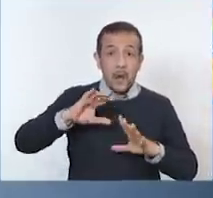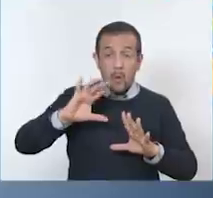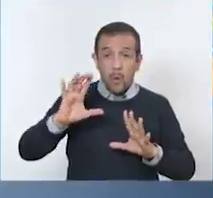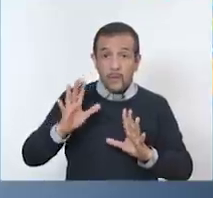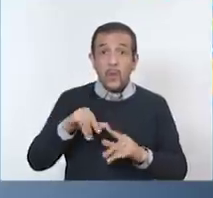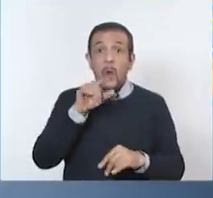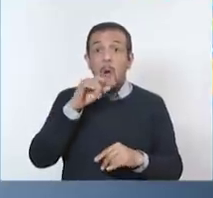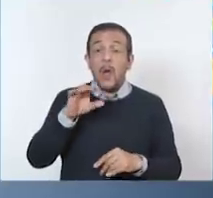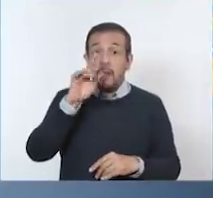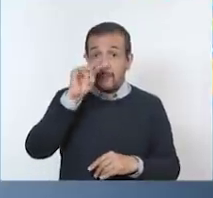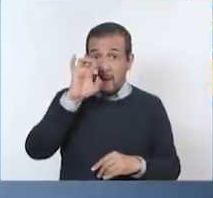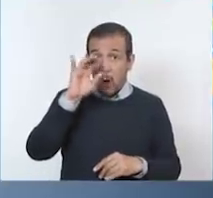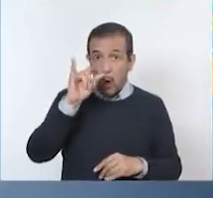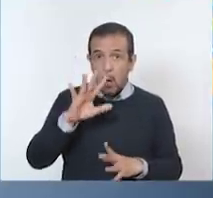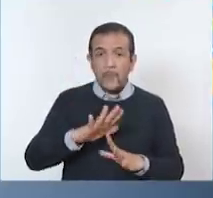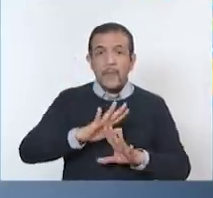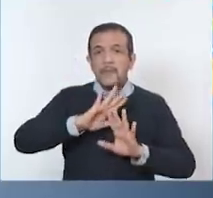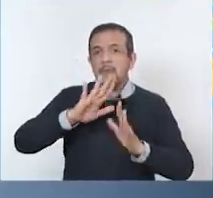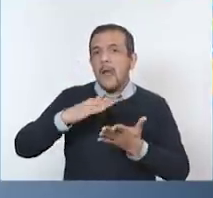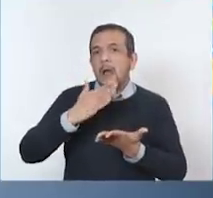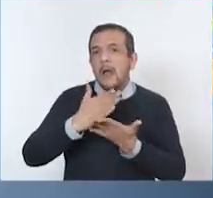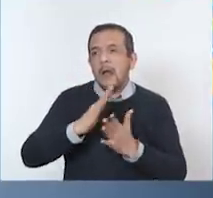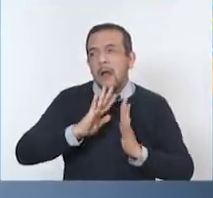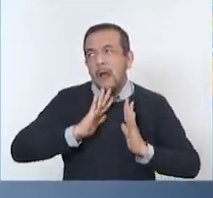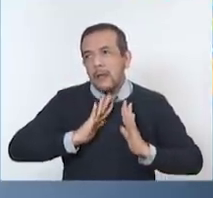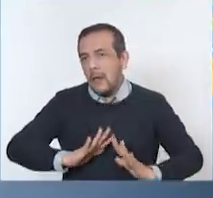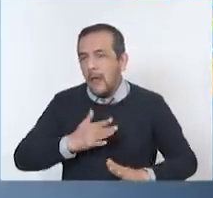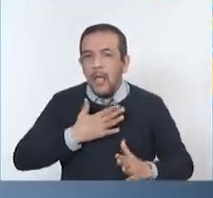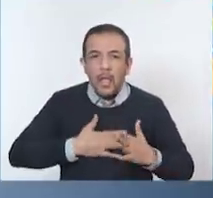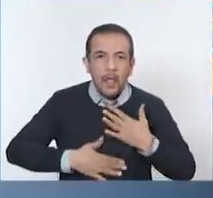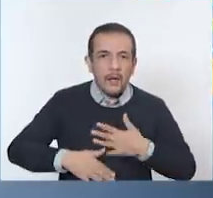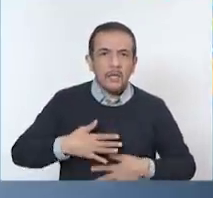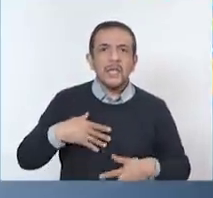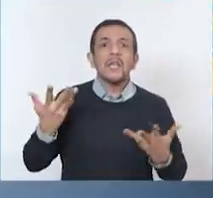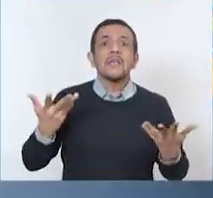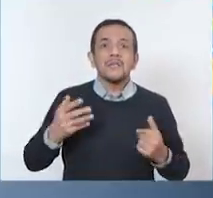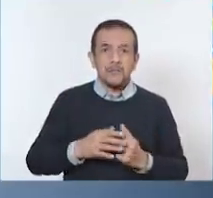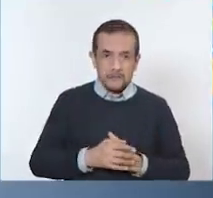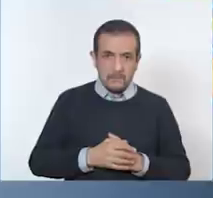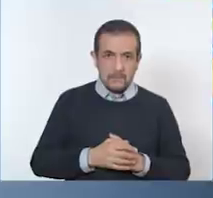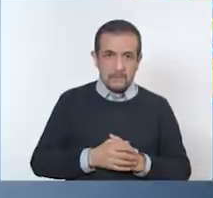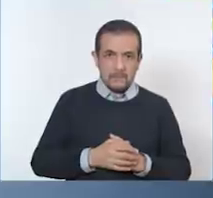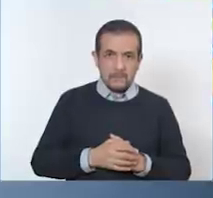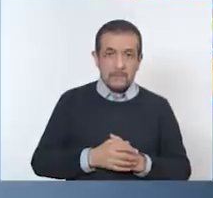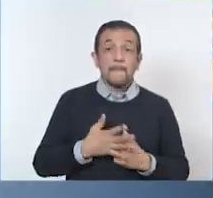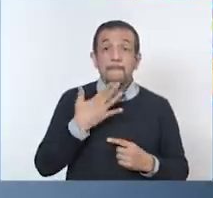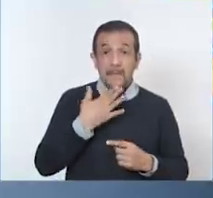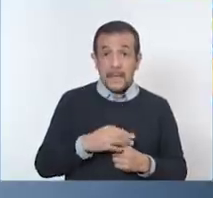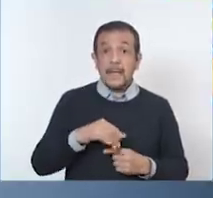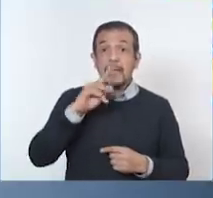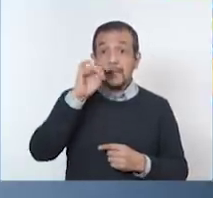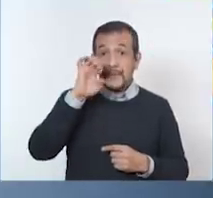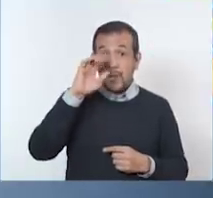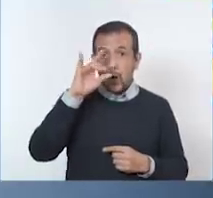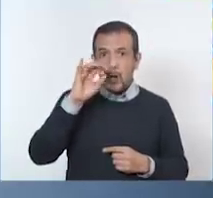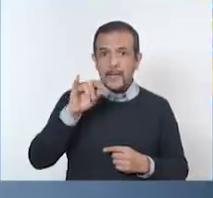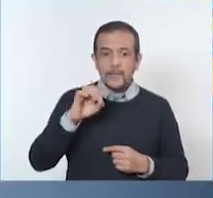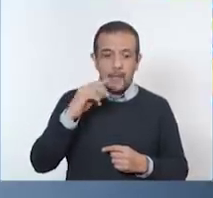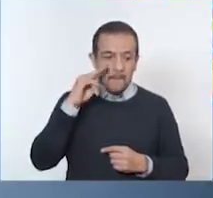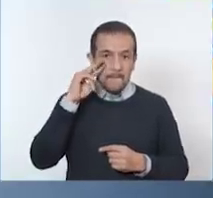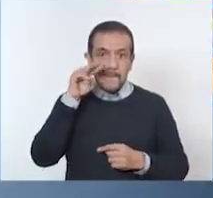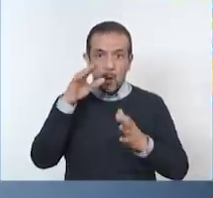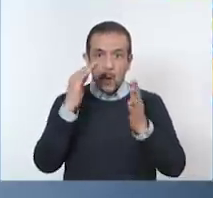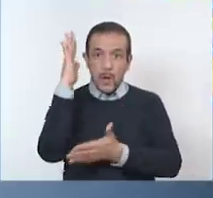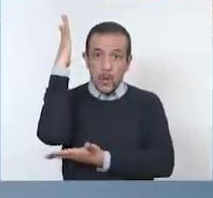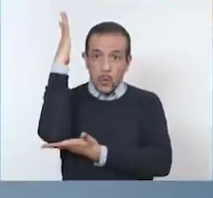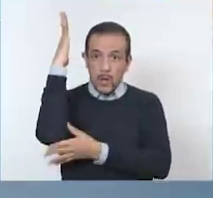hasta que no pudo más. Y quiso la suerte del tecolote que encontrara un